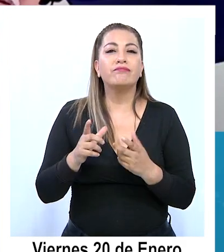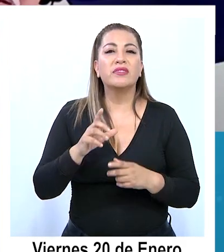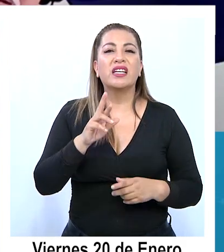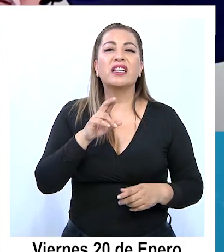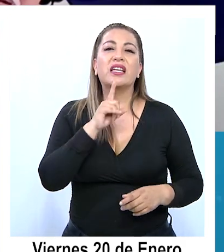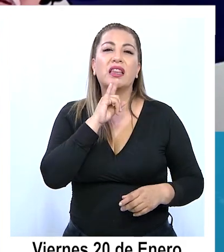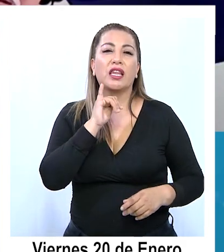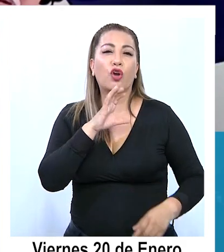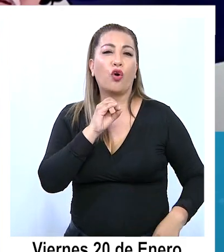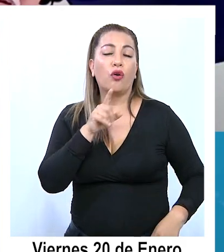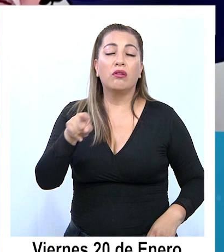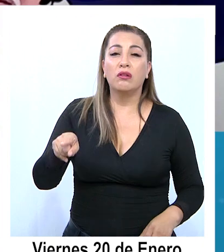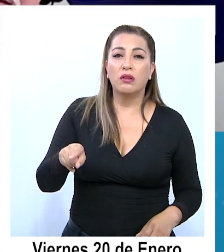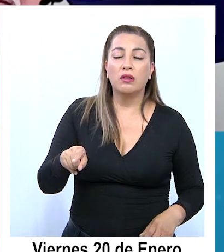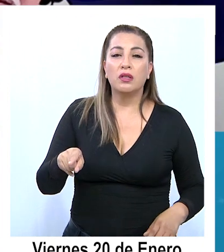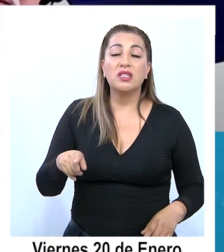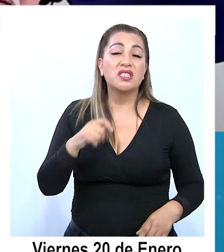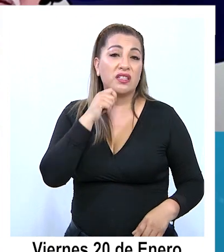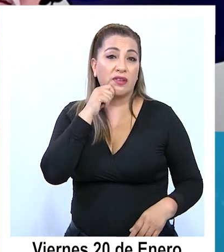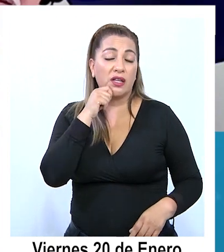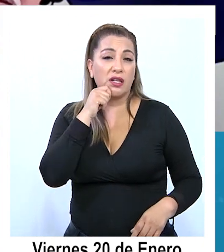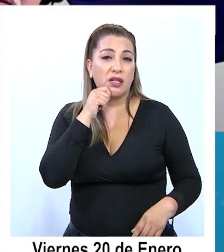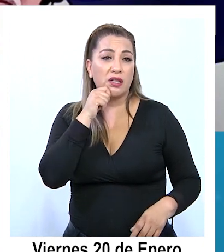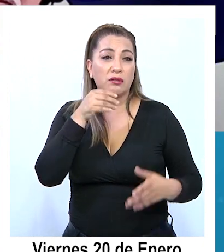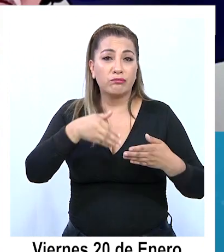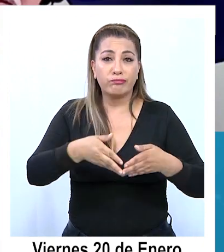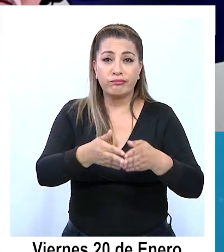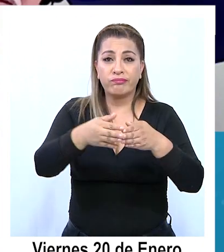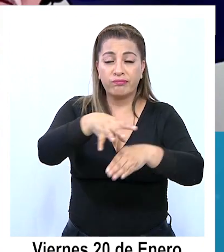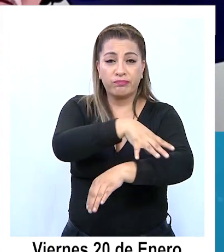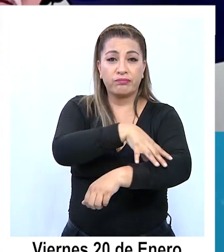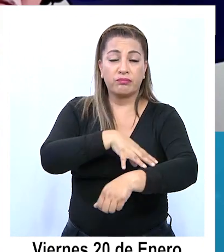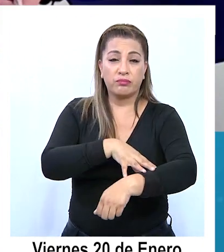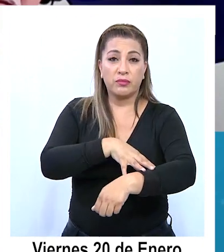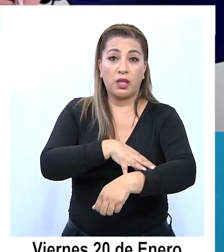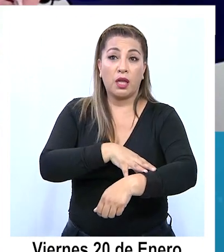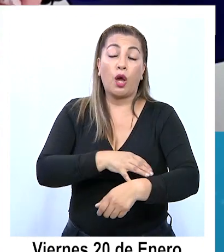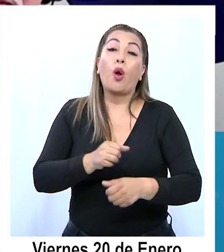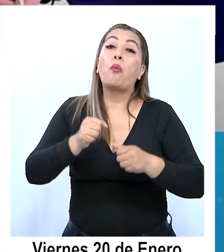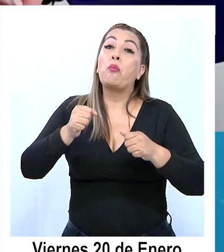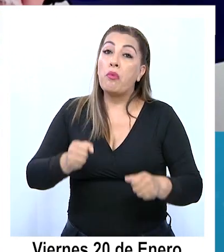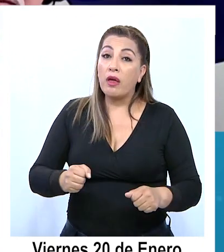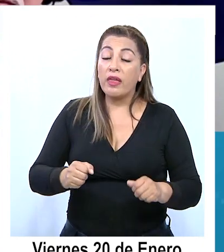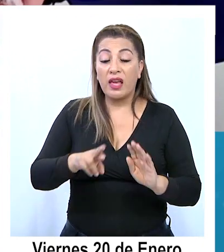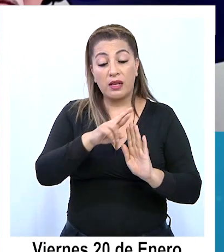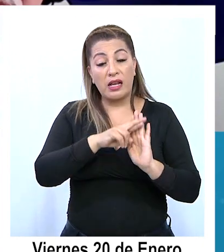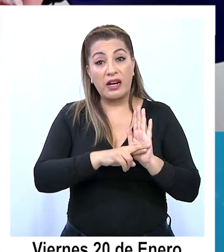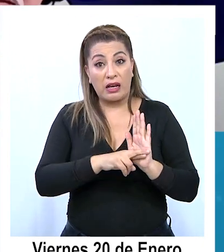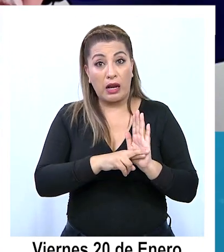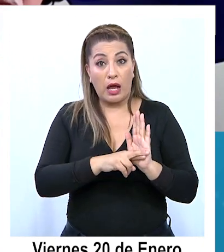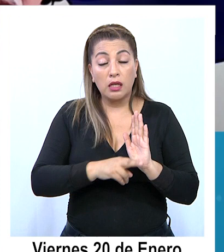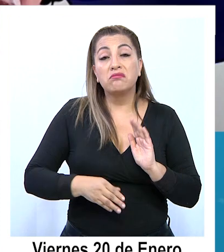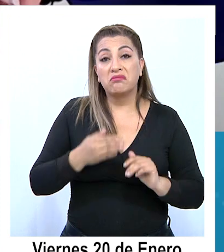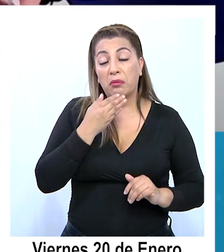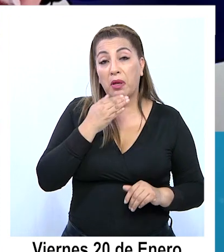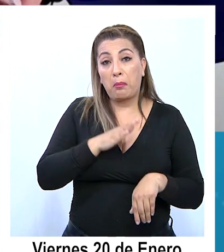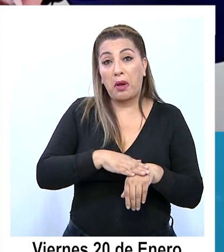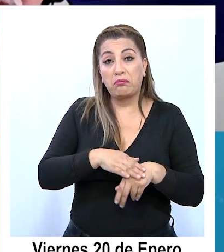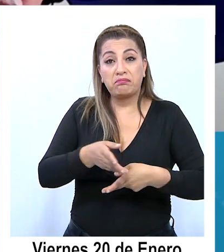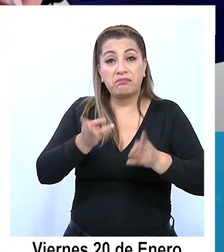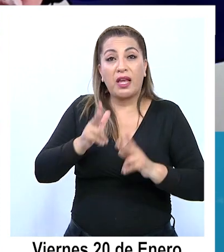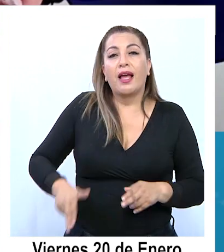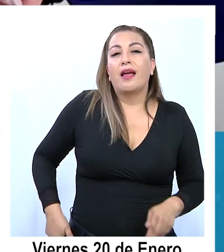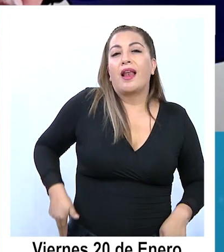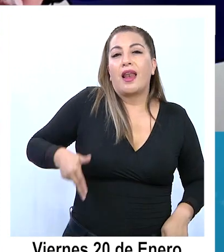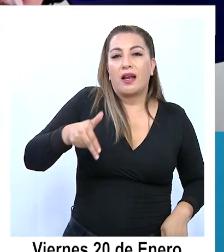¿cierto?, que las Fuerzas Armadas podrían hacer uso de su armamento de acuerdo a las reglas del uso de la fuerza, que Claro. son